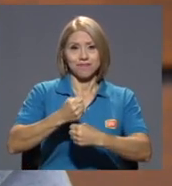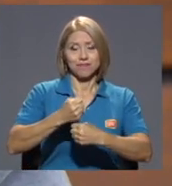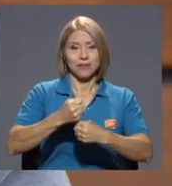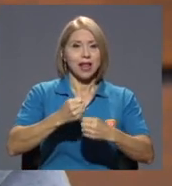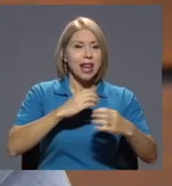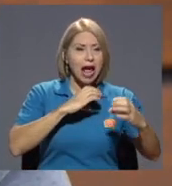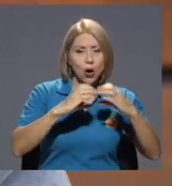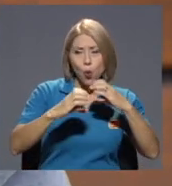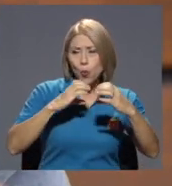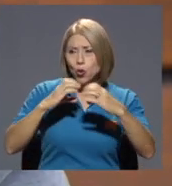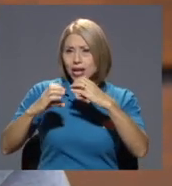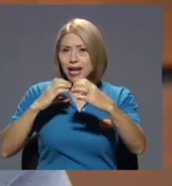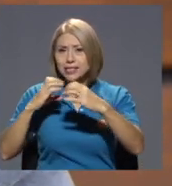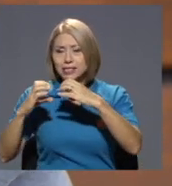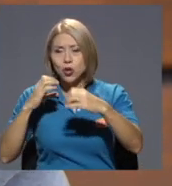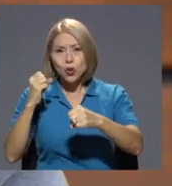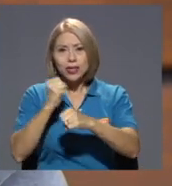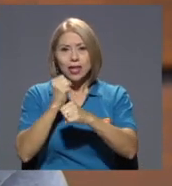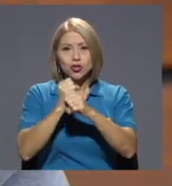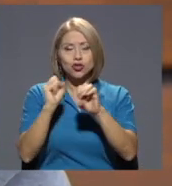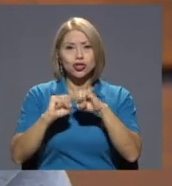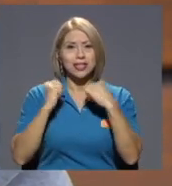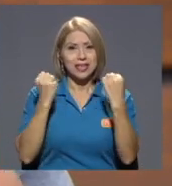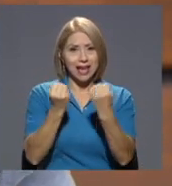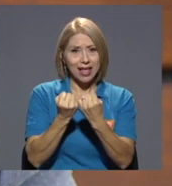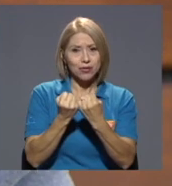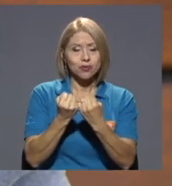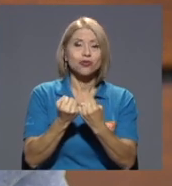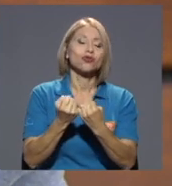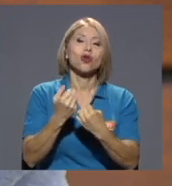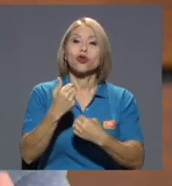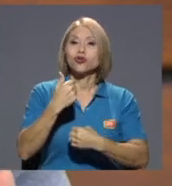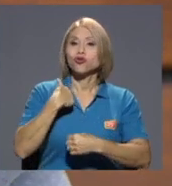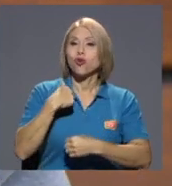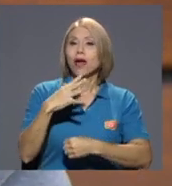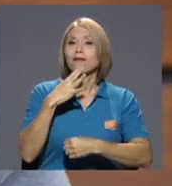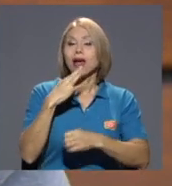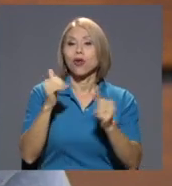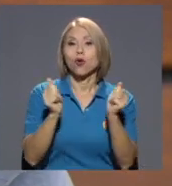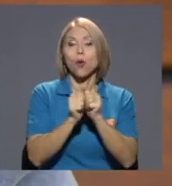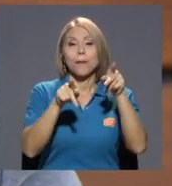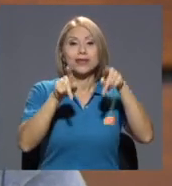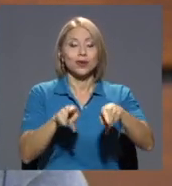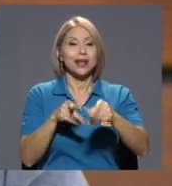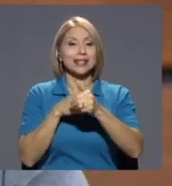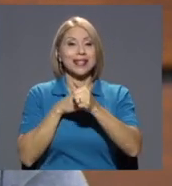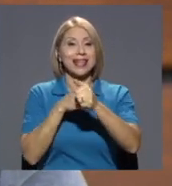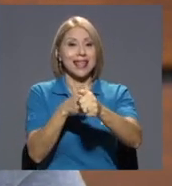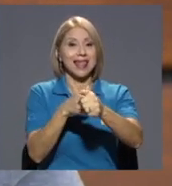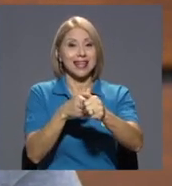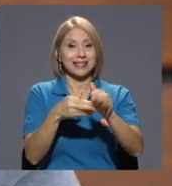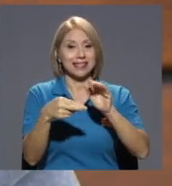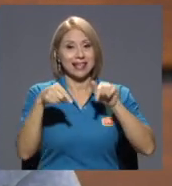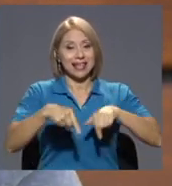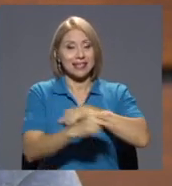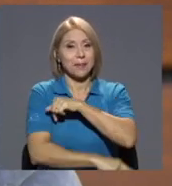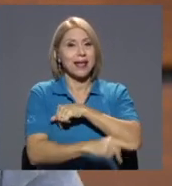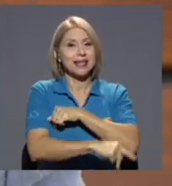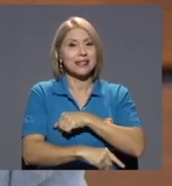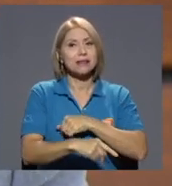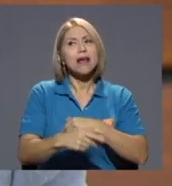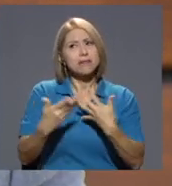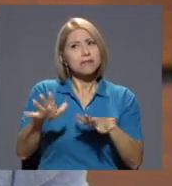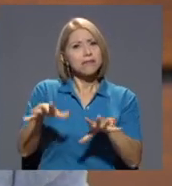lo he conversado con muchos de los personeros que son líderes de representantes de este país han reconocido que fue deficitaria